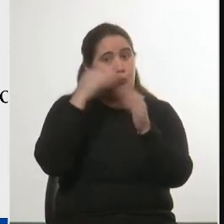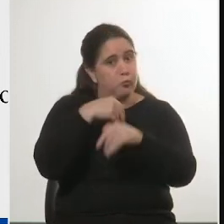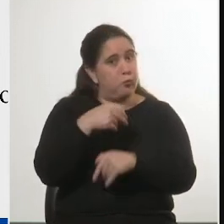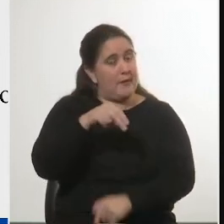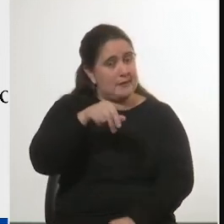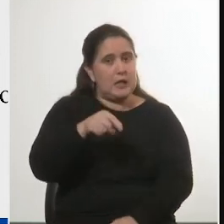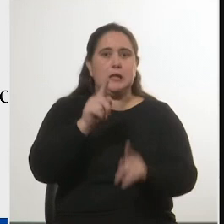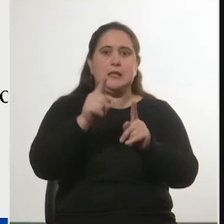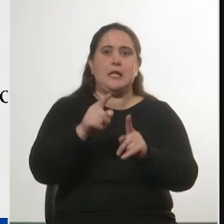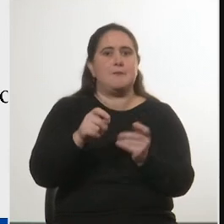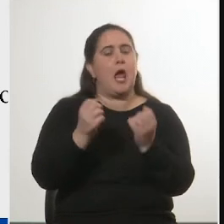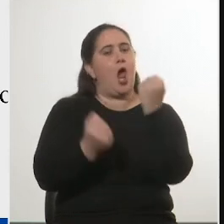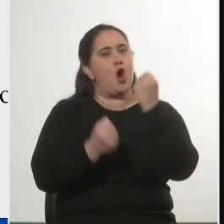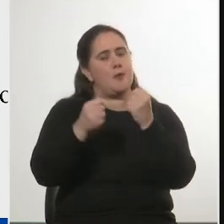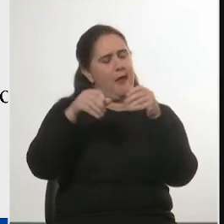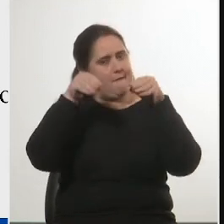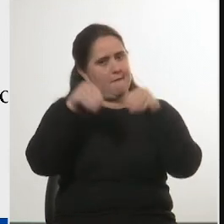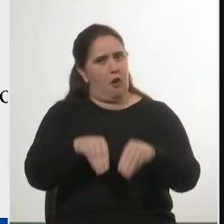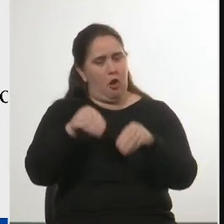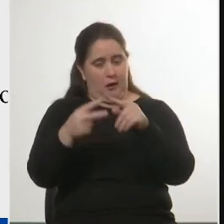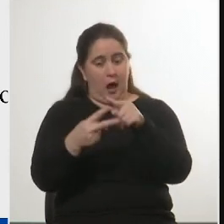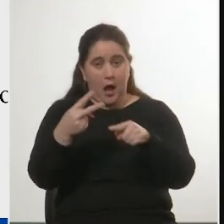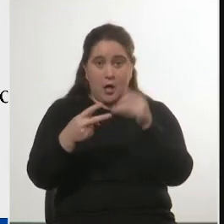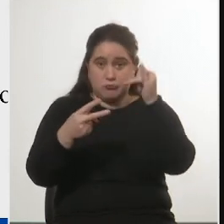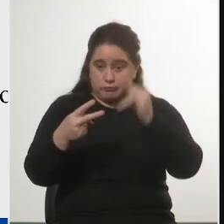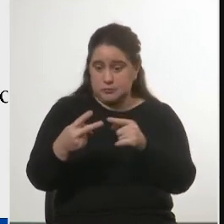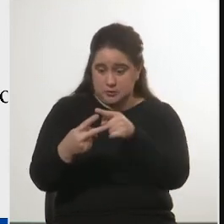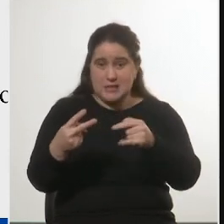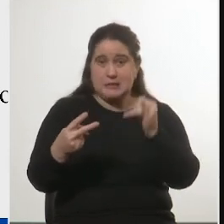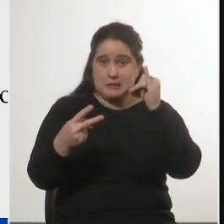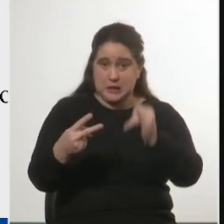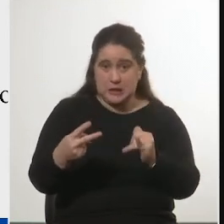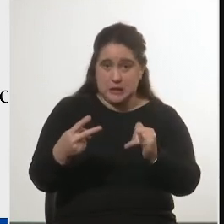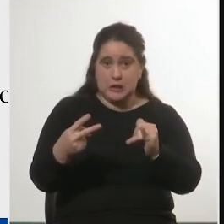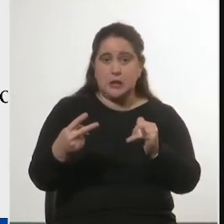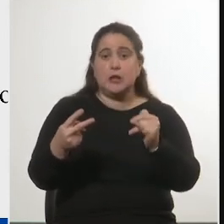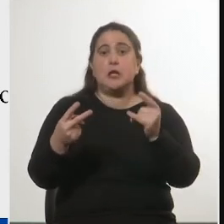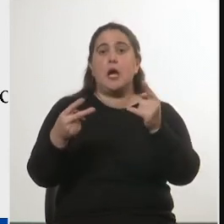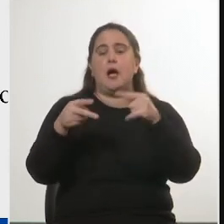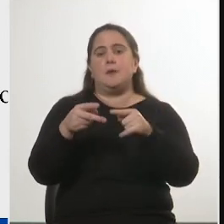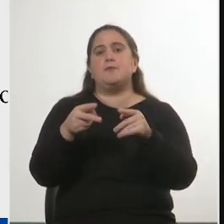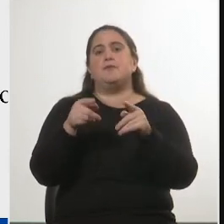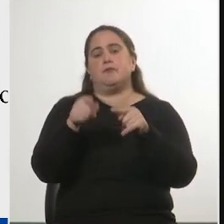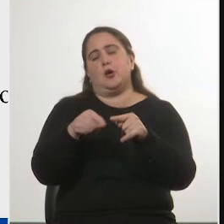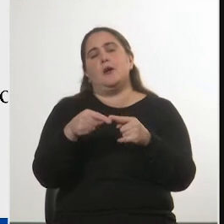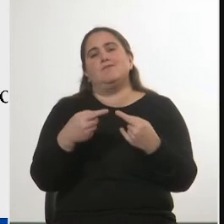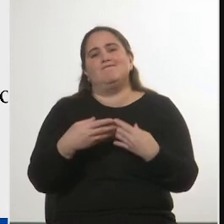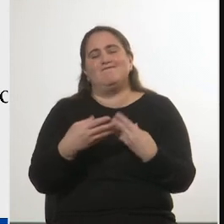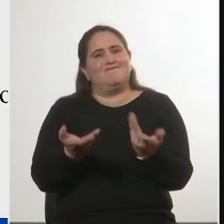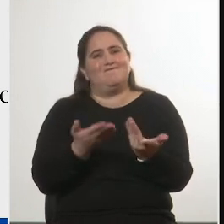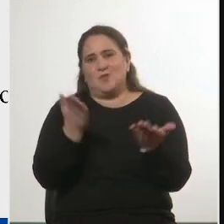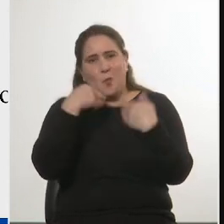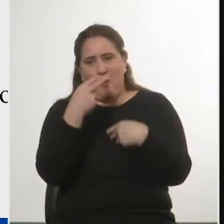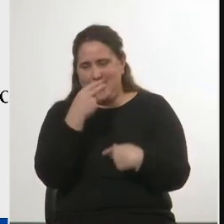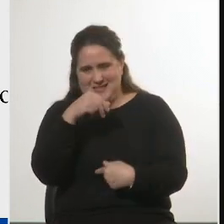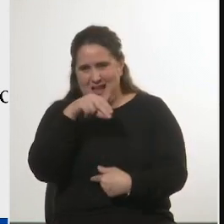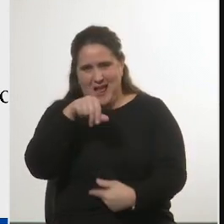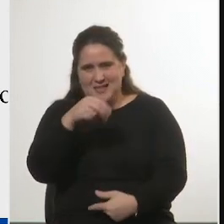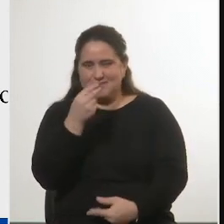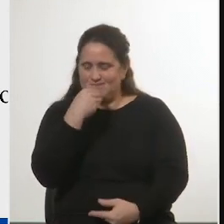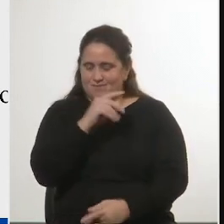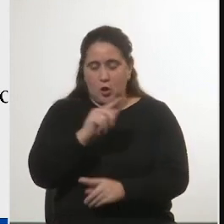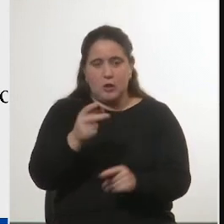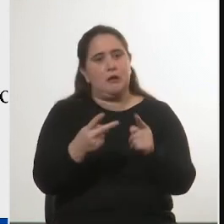su vez ser vulnerables económicamente. Cuando cumplían estas 2 condiciones, que por un lado eran sensibles al sodio y por otro lado